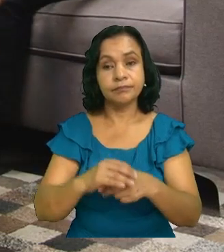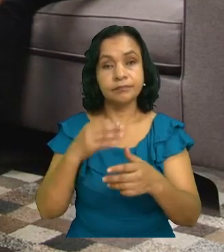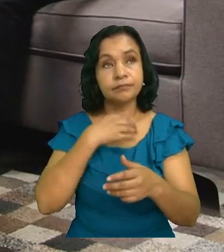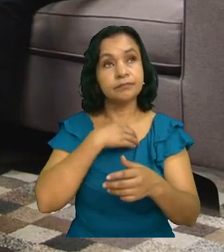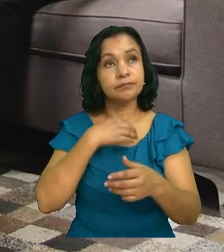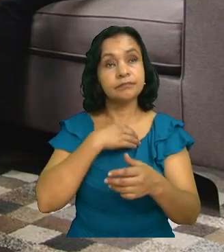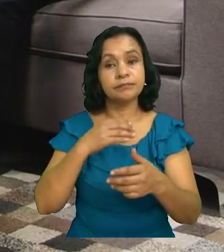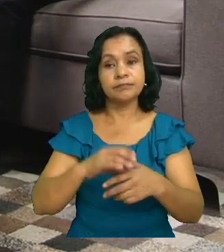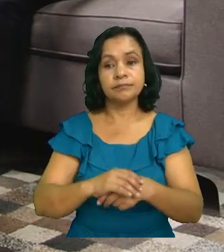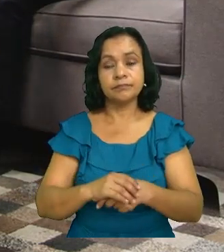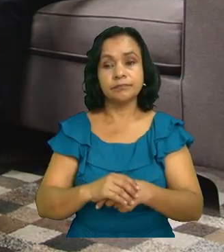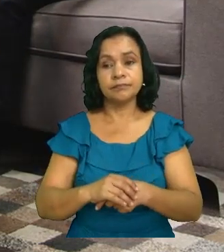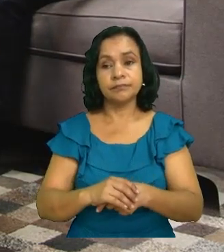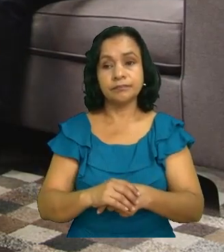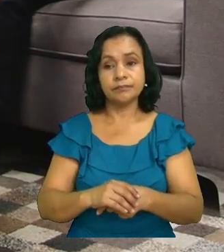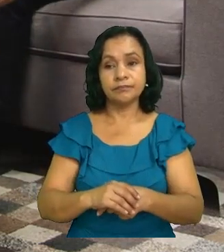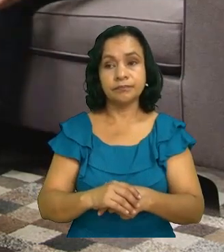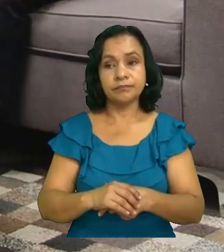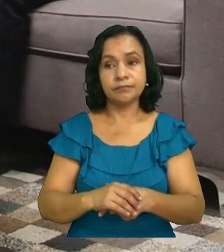propósitos.